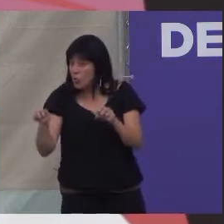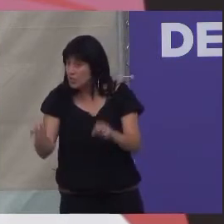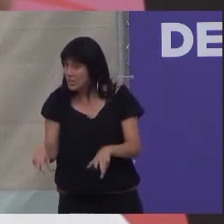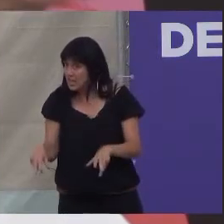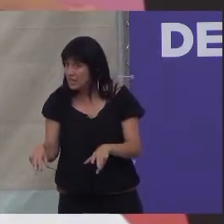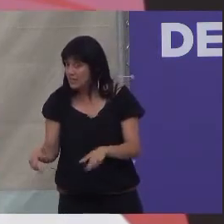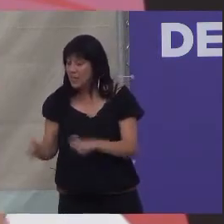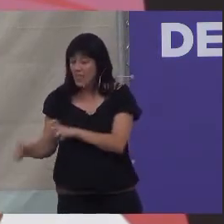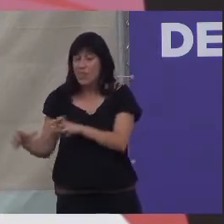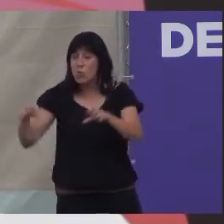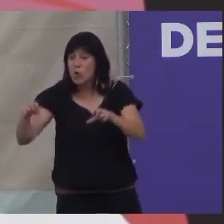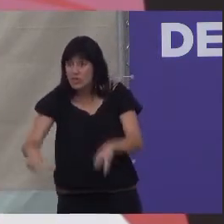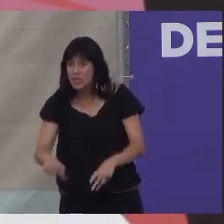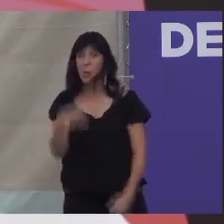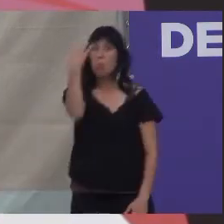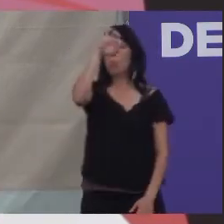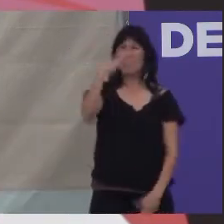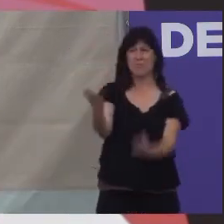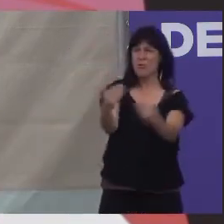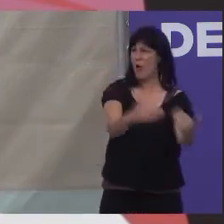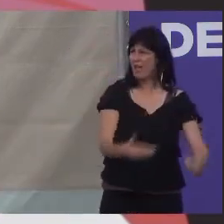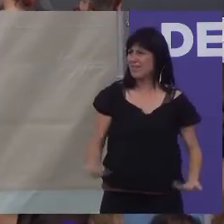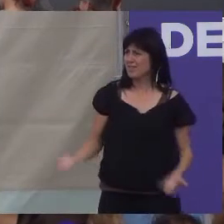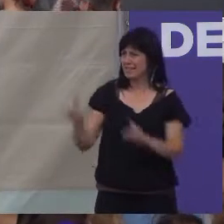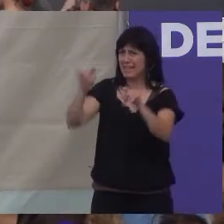Sense cercles no hi ha Podem a la nostra terra.